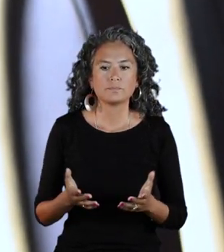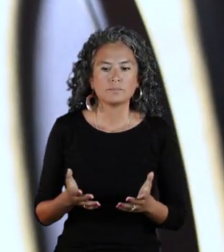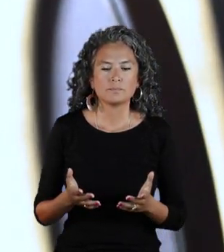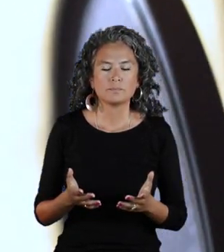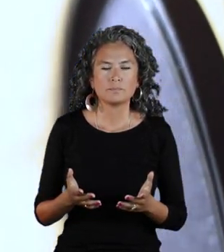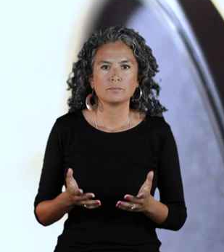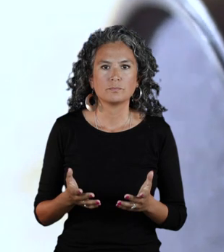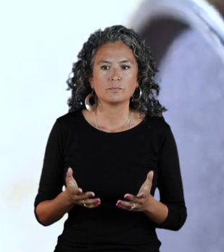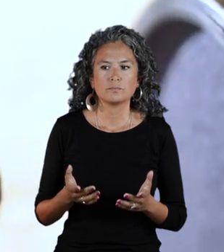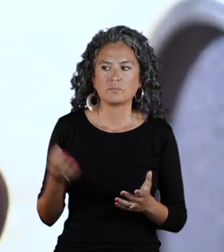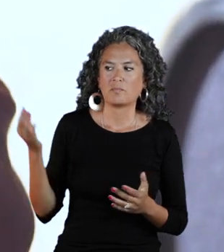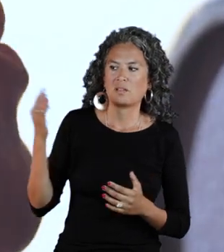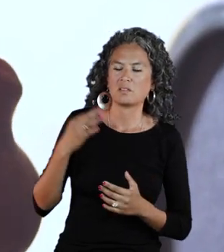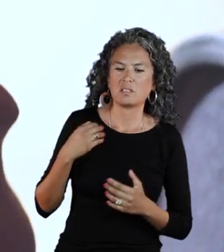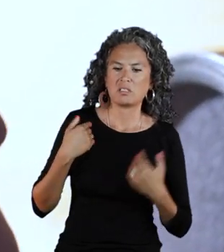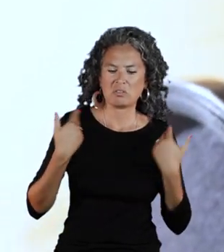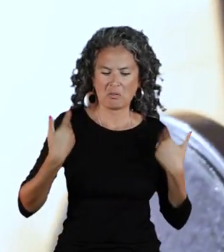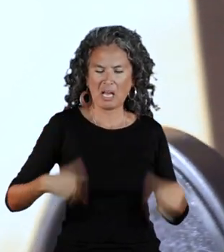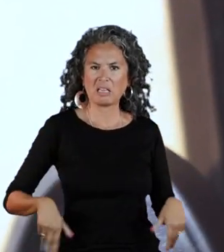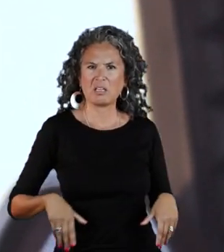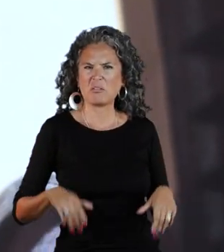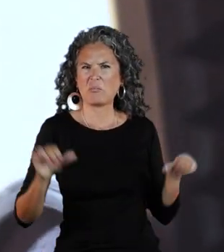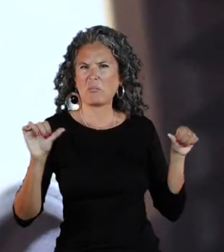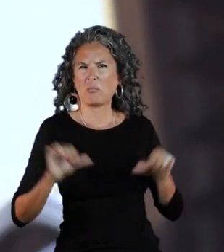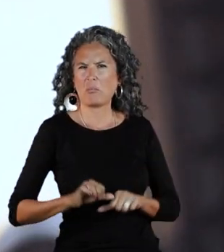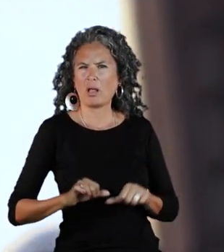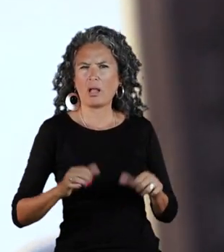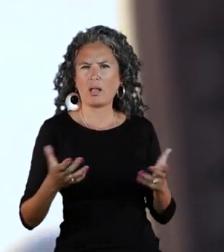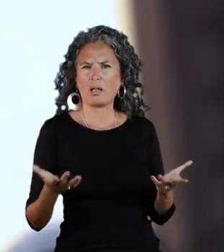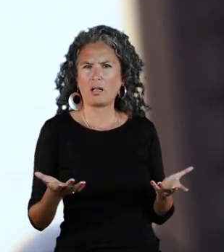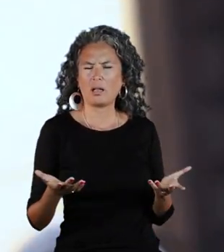Que no tenía condiciones.